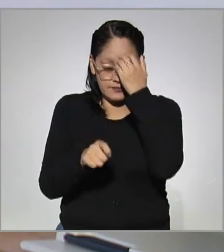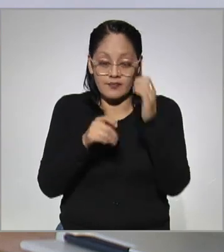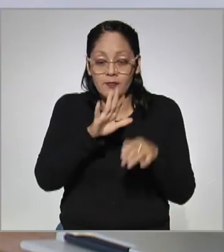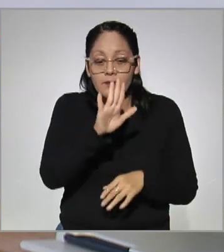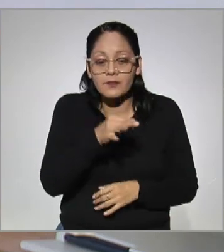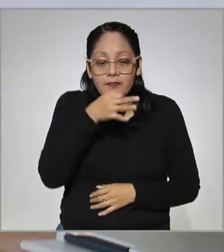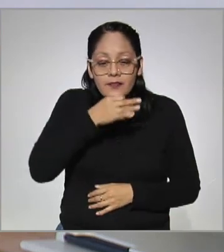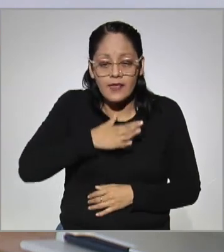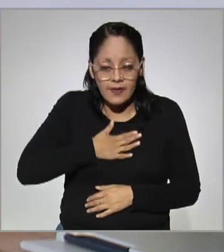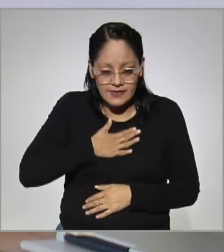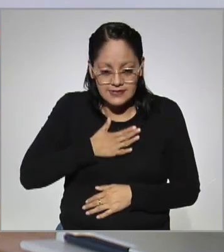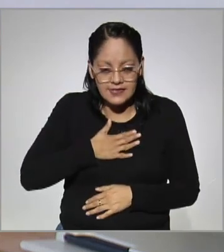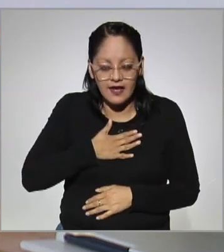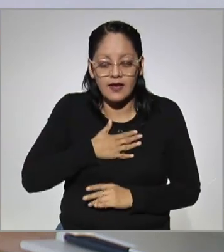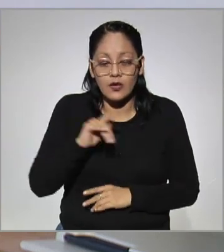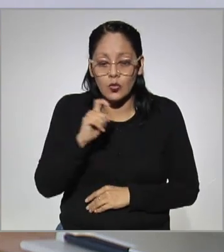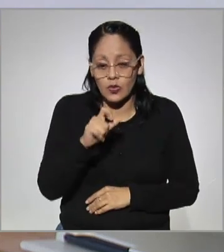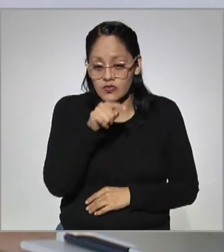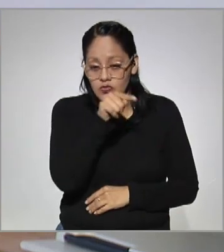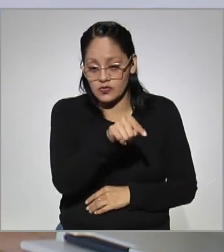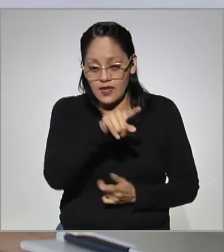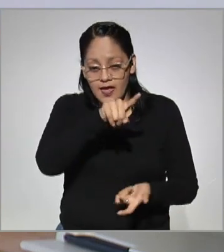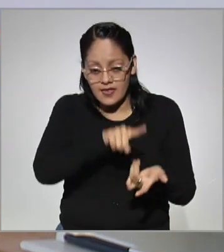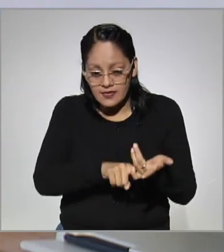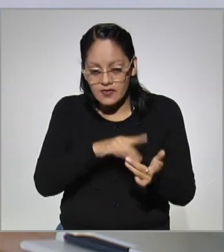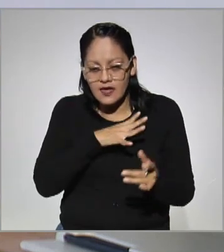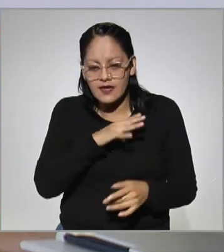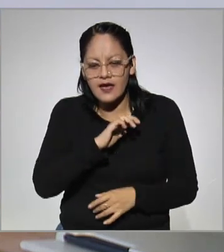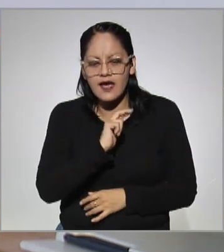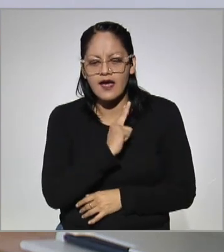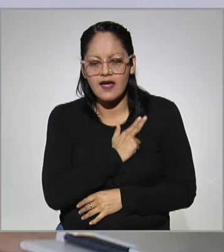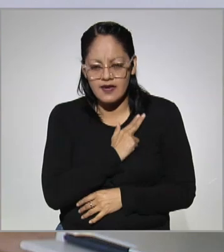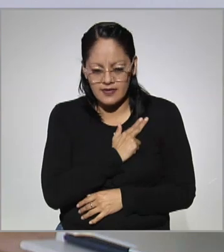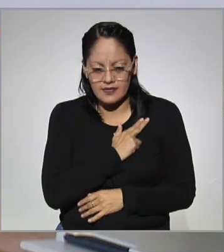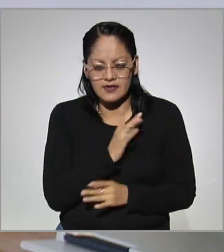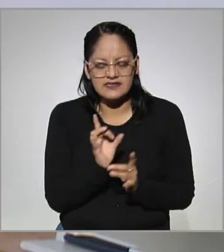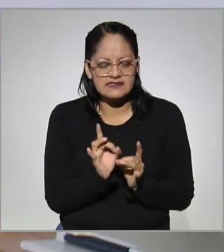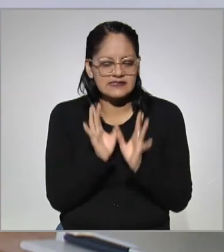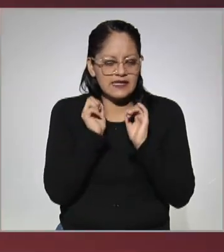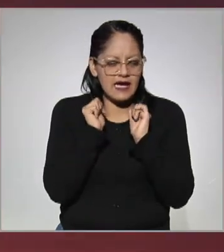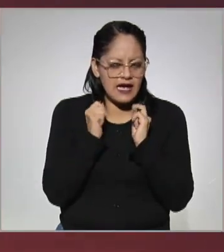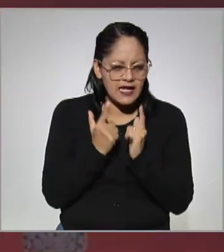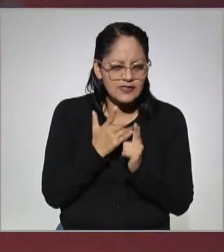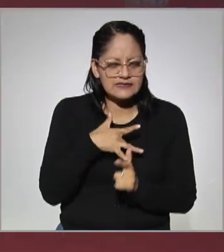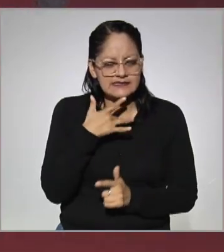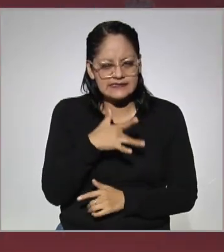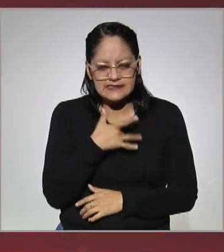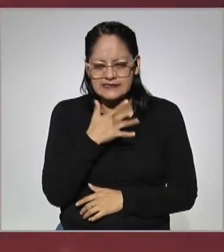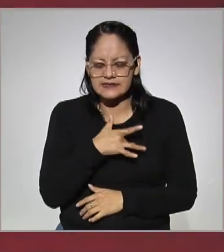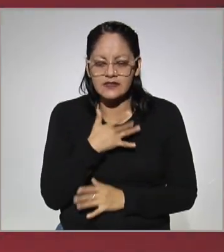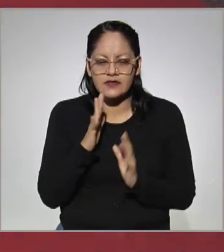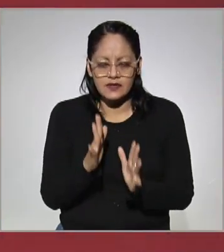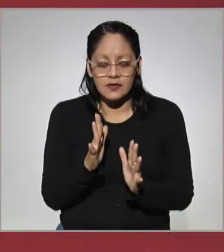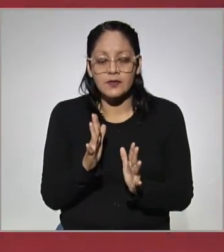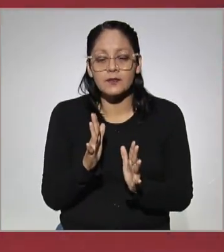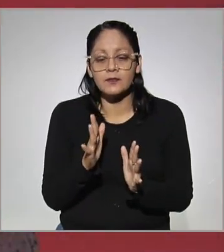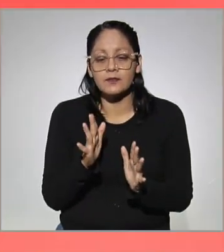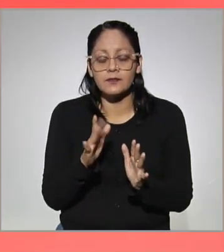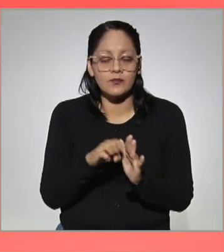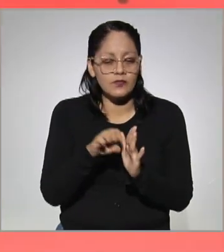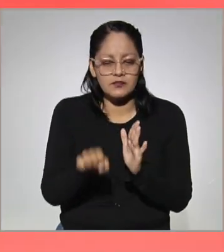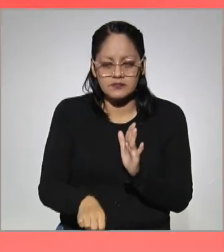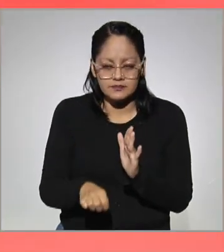avisar oportunamente cuando nosotros tenemos lesiones que pueden ser sospechosas, sobre todo